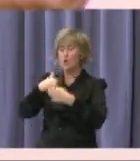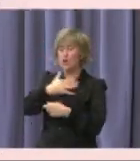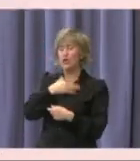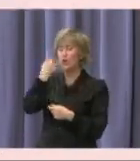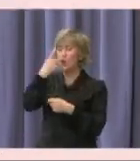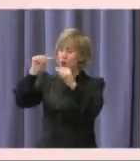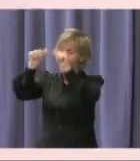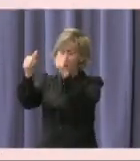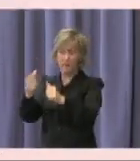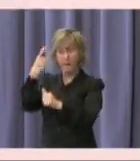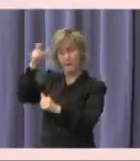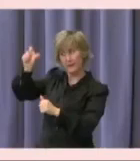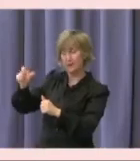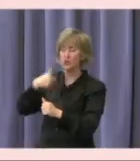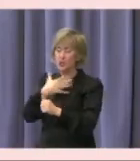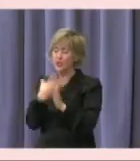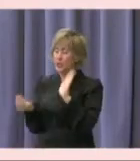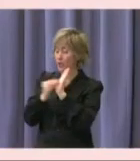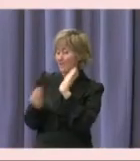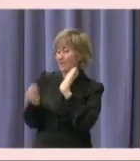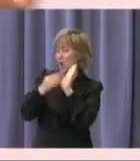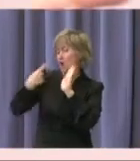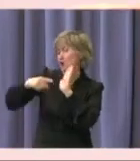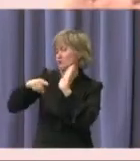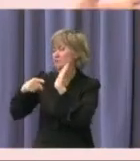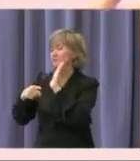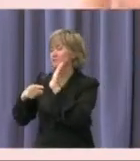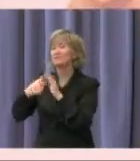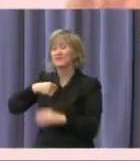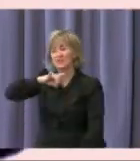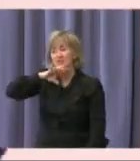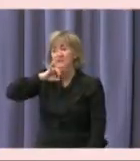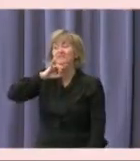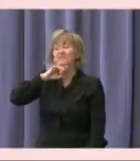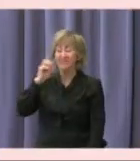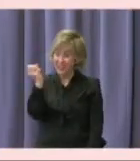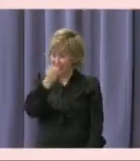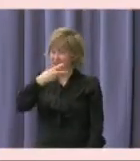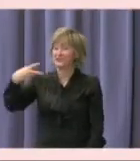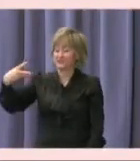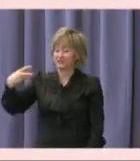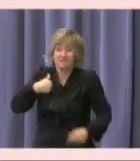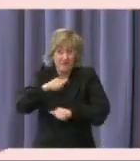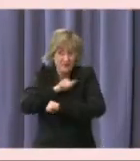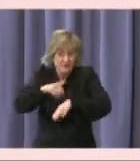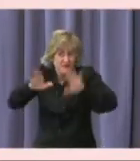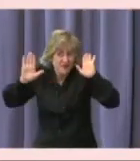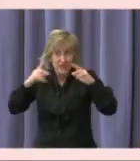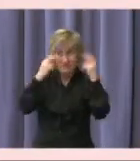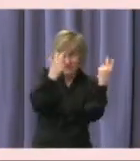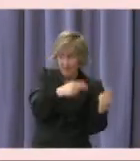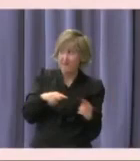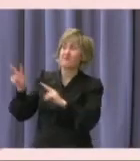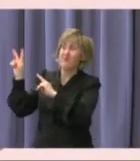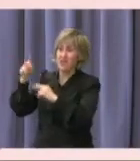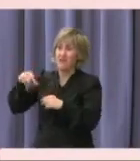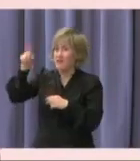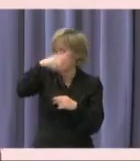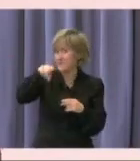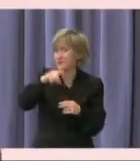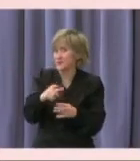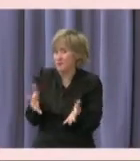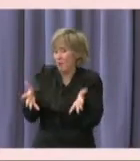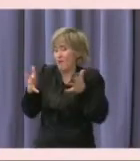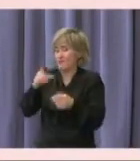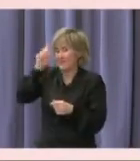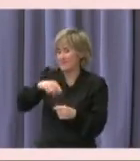que haga esto, quiero que aparezca esto. La verdad es que estoy yo muy contenta con el resultado. Así que espero que lo leáis y también os apasione,